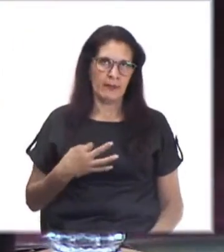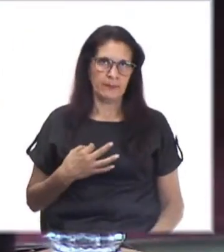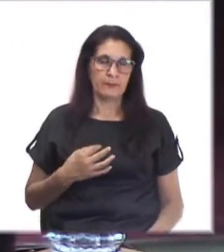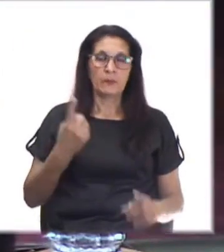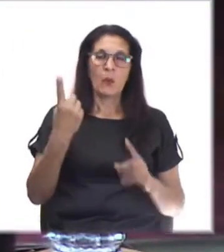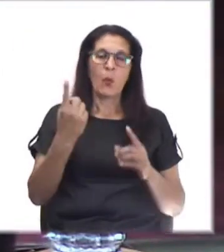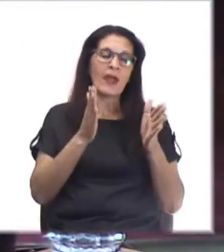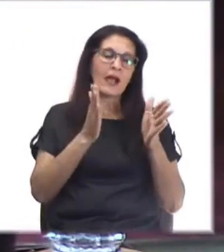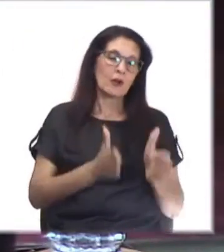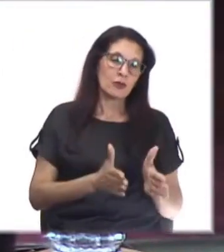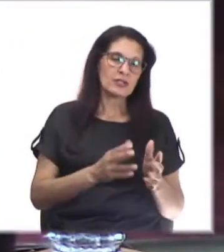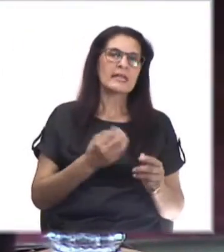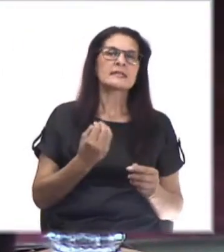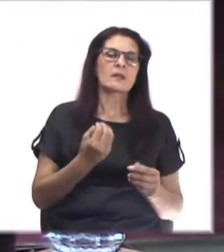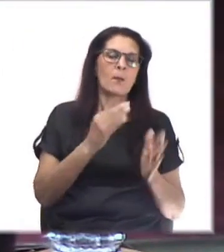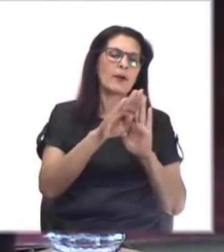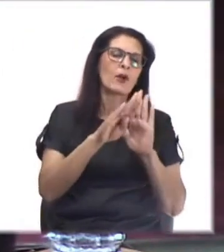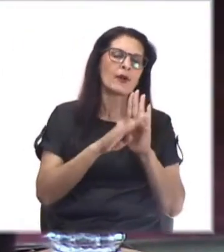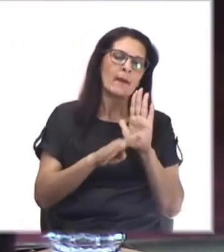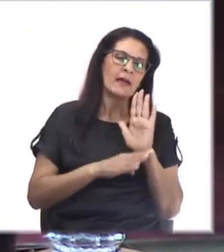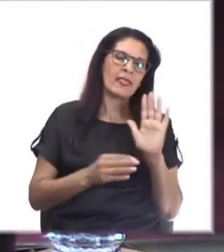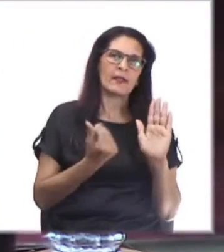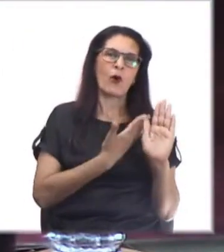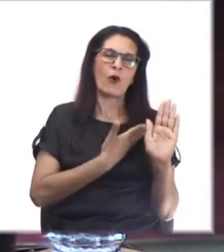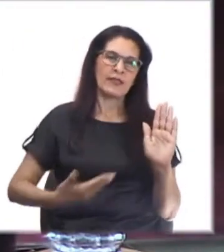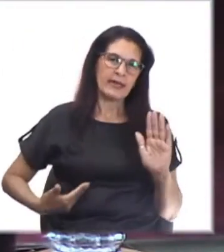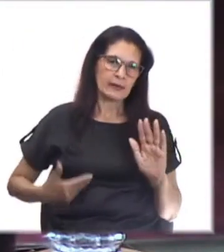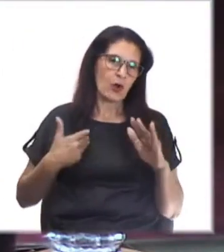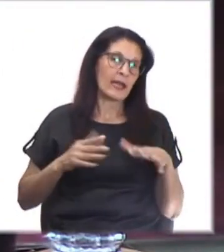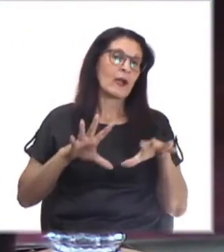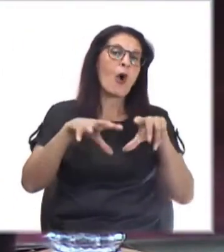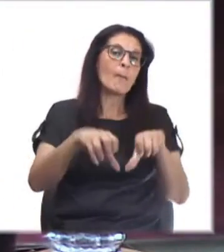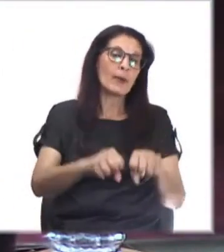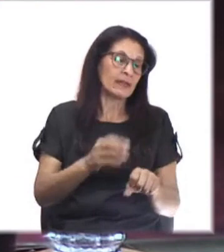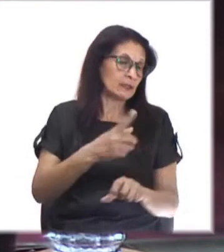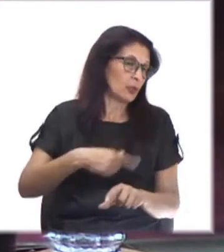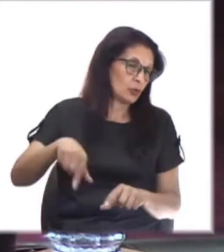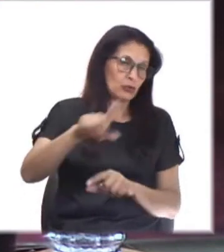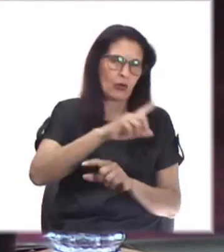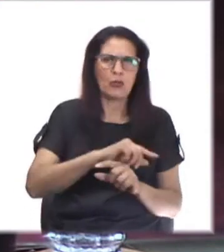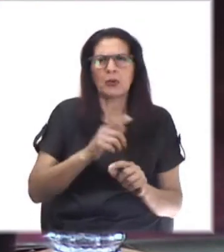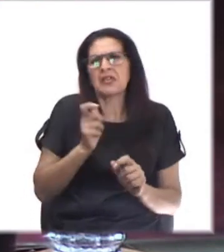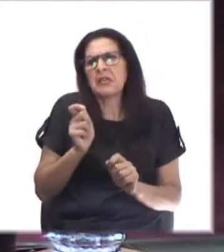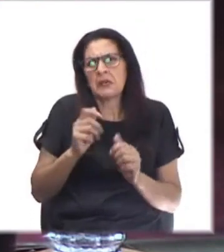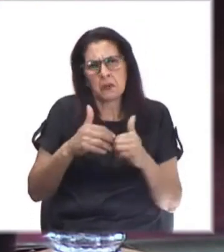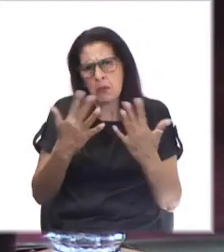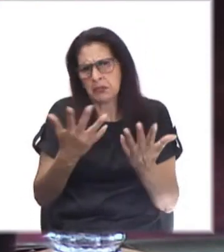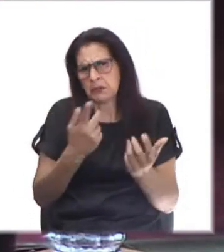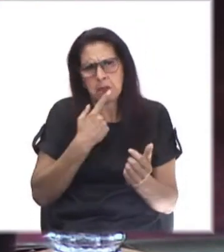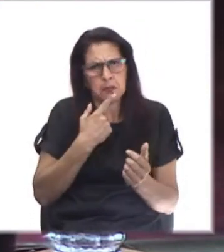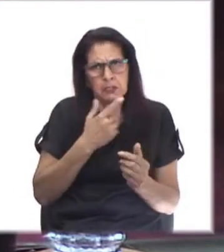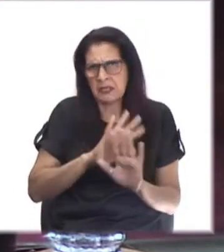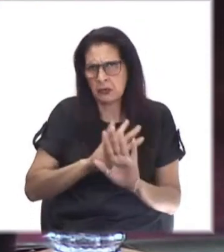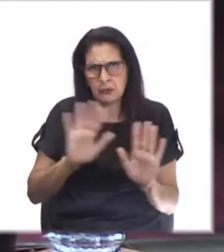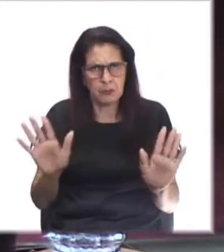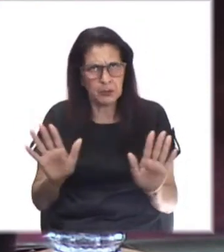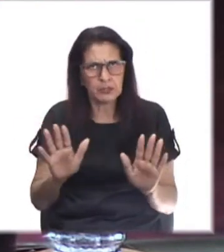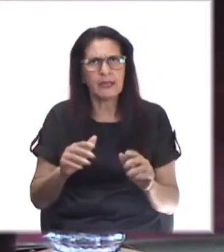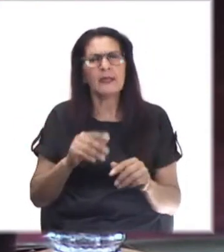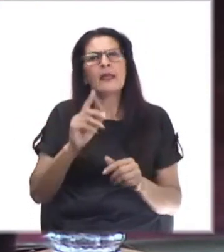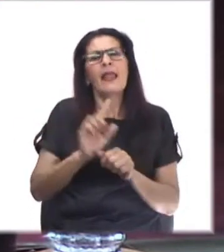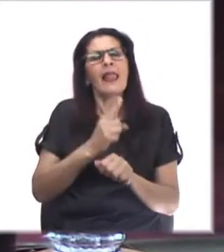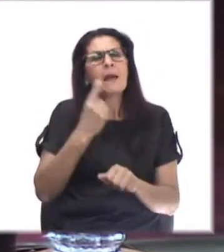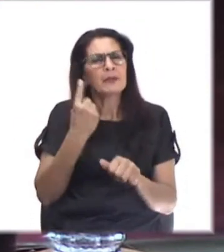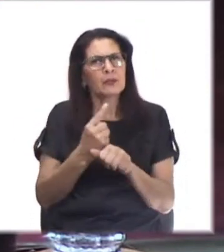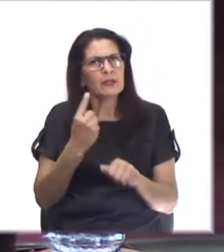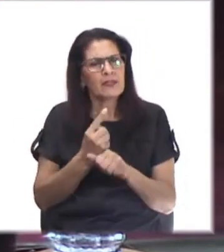los programas de gobierno que comprometen por igual a todos los gobiernos, sea del partido que sea, y otra, el talante, las prioridades,